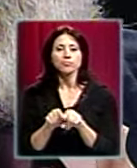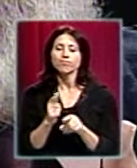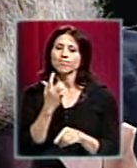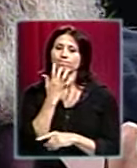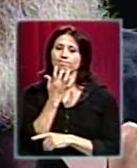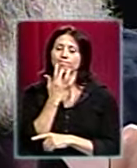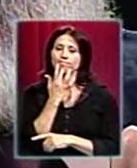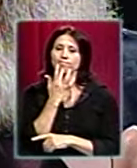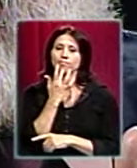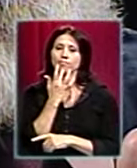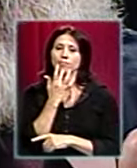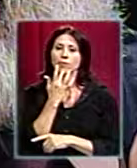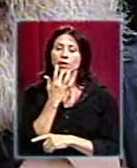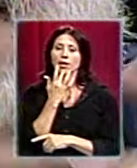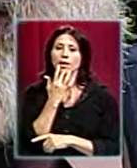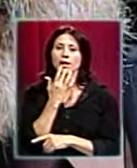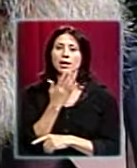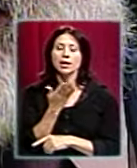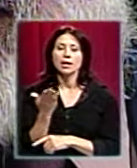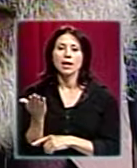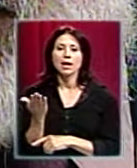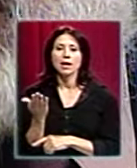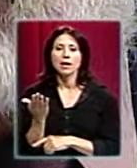prefiero que